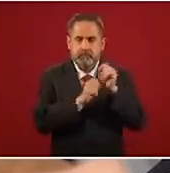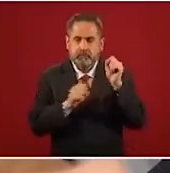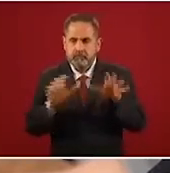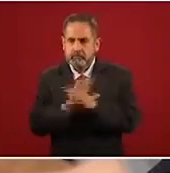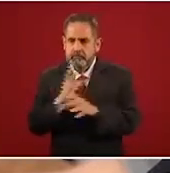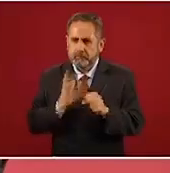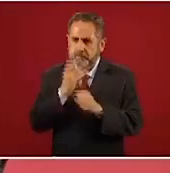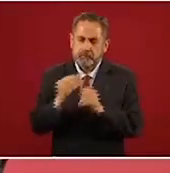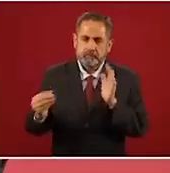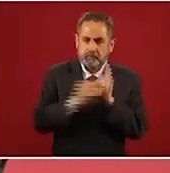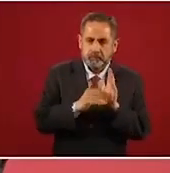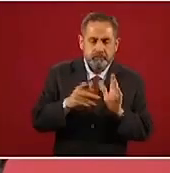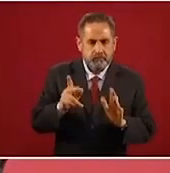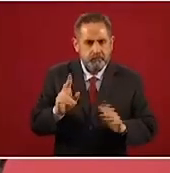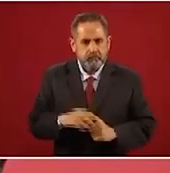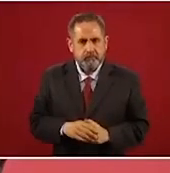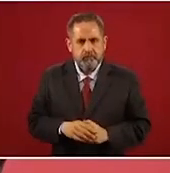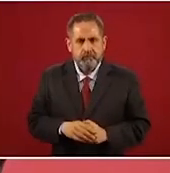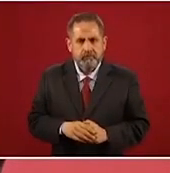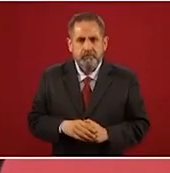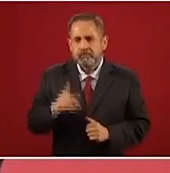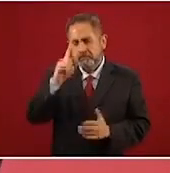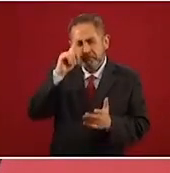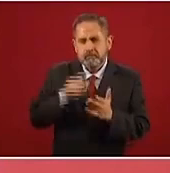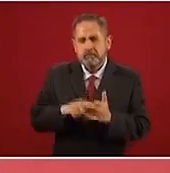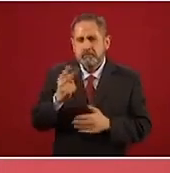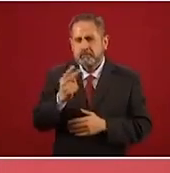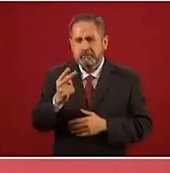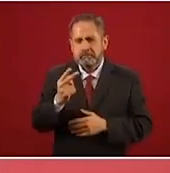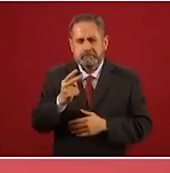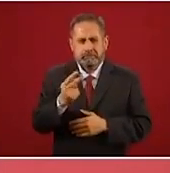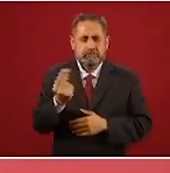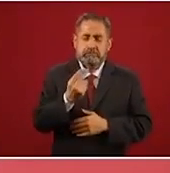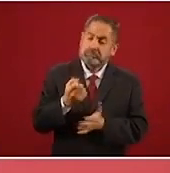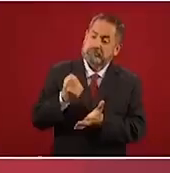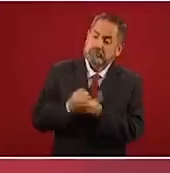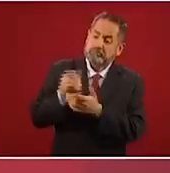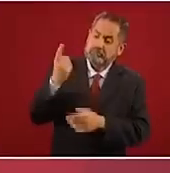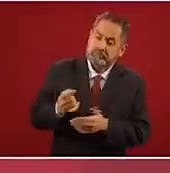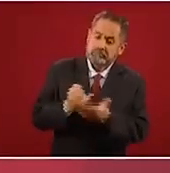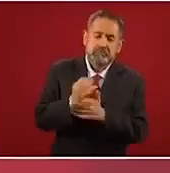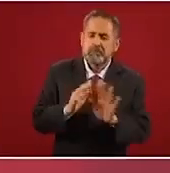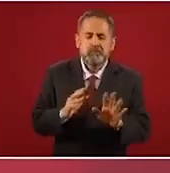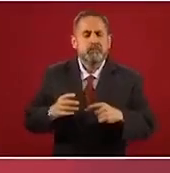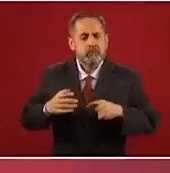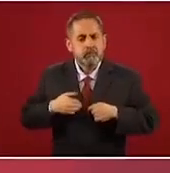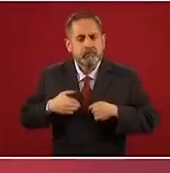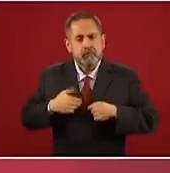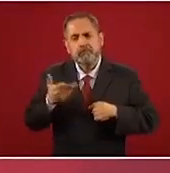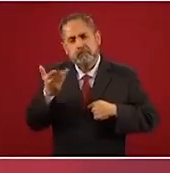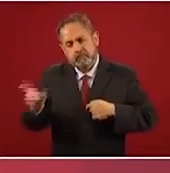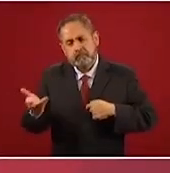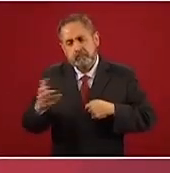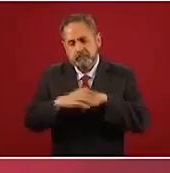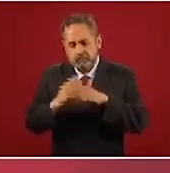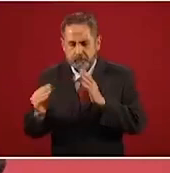no creo yo que haga falta Lo único que les voy a pedir es que sí le